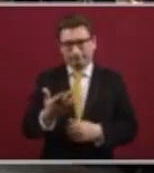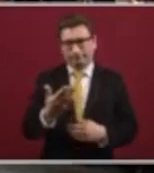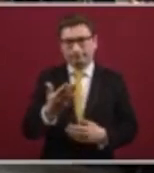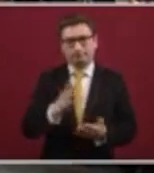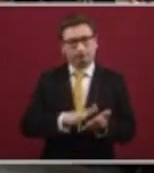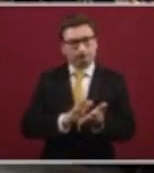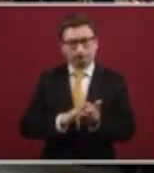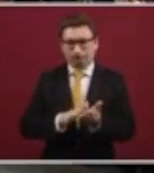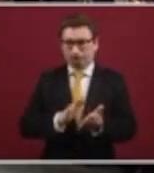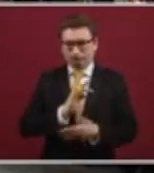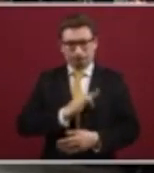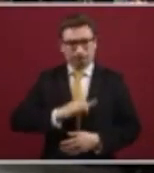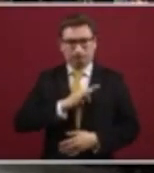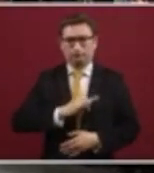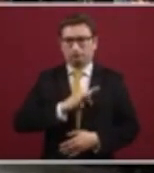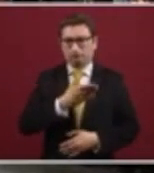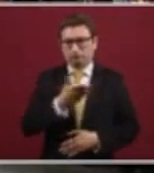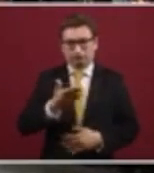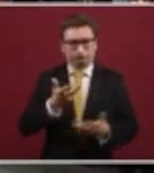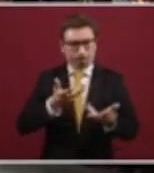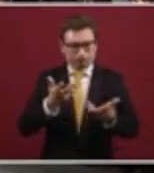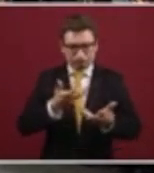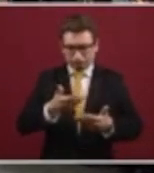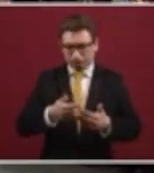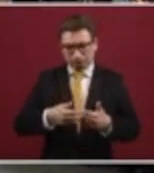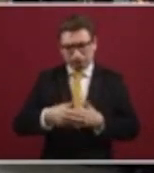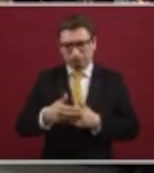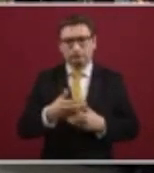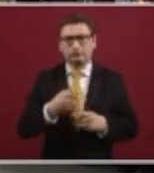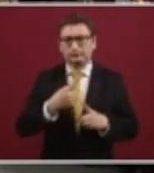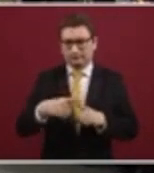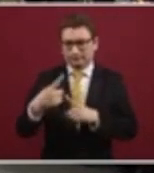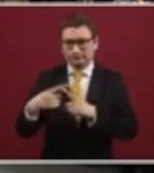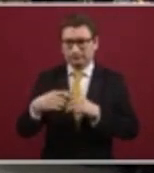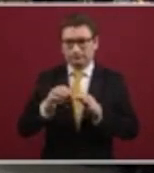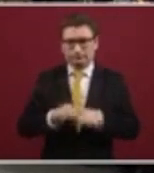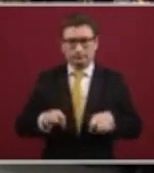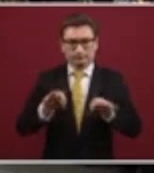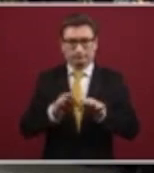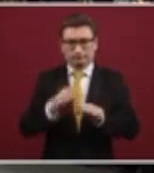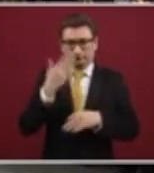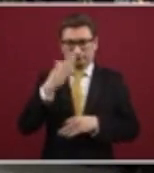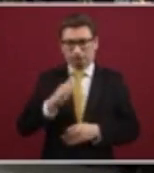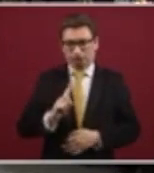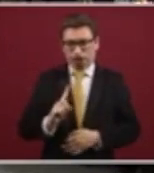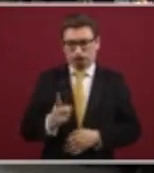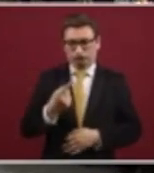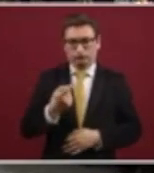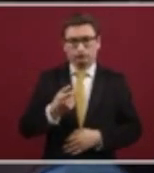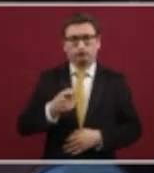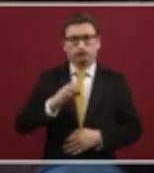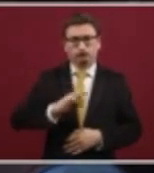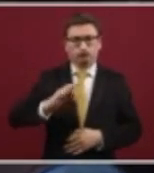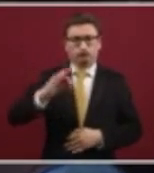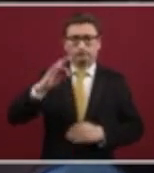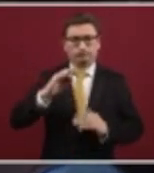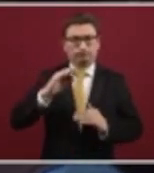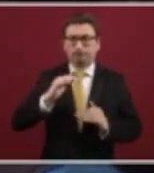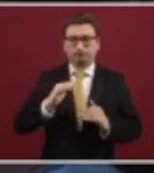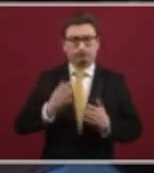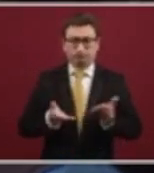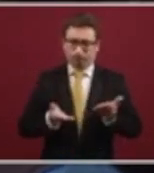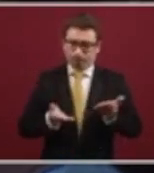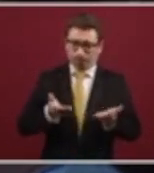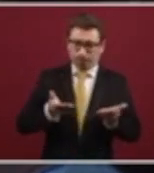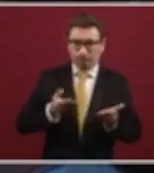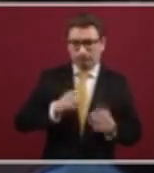política que se ha llevado a cabo, que ha permitido estabilizar el dólar, que marca el precio de nuestro trabajo